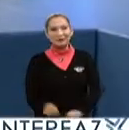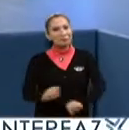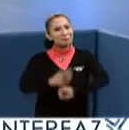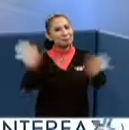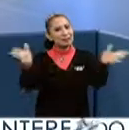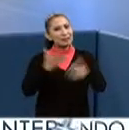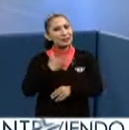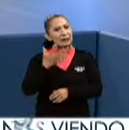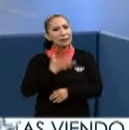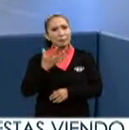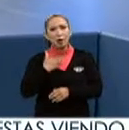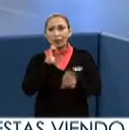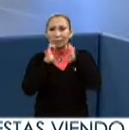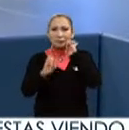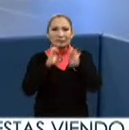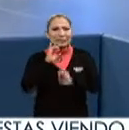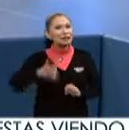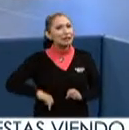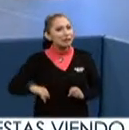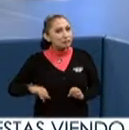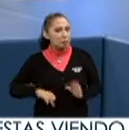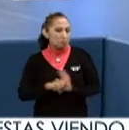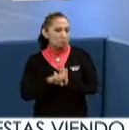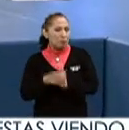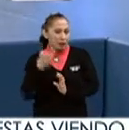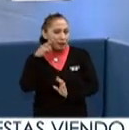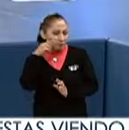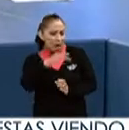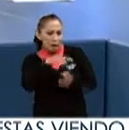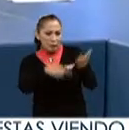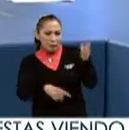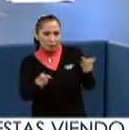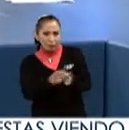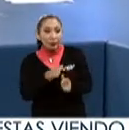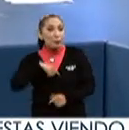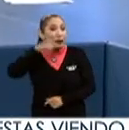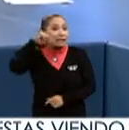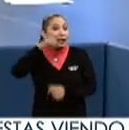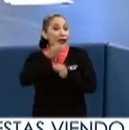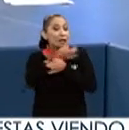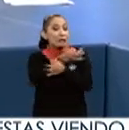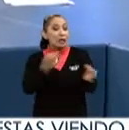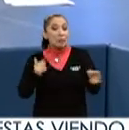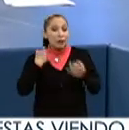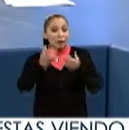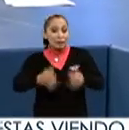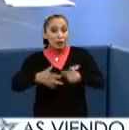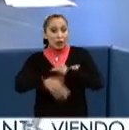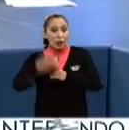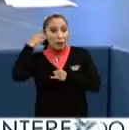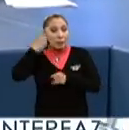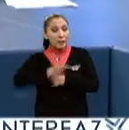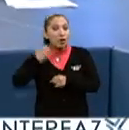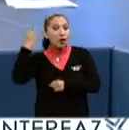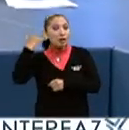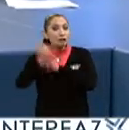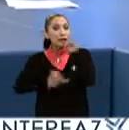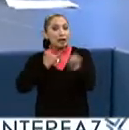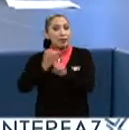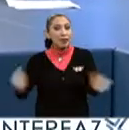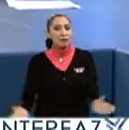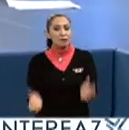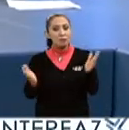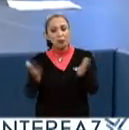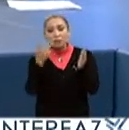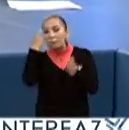Así es, tendremos entrevistas muy interesantes, como ya lo pudieron ver en nuestro resumen. Como ayer le informamos, fue inaugurado en Oaxaca el primer Congreso Internacional de